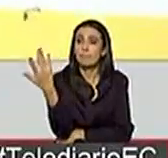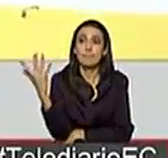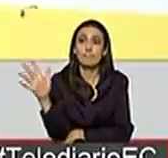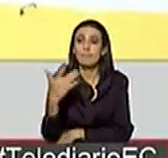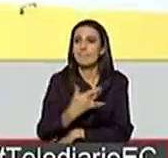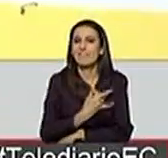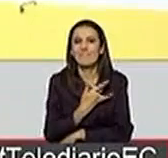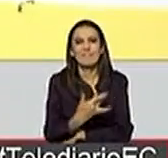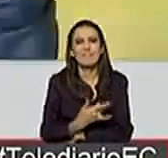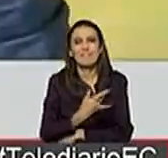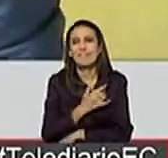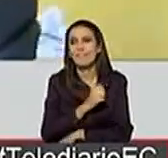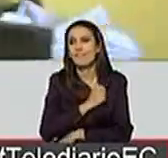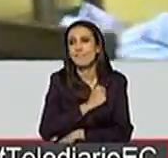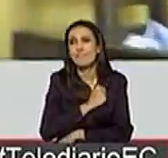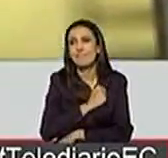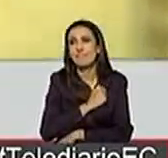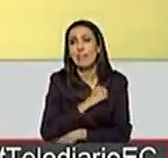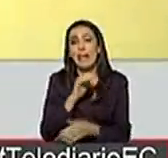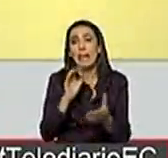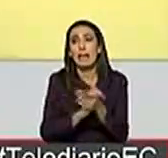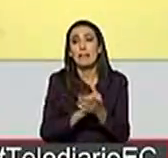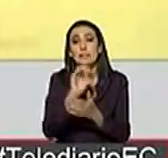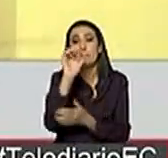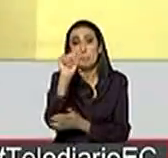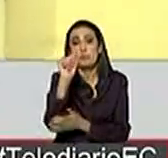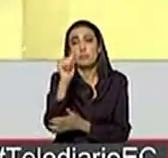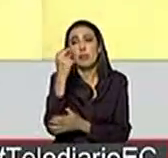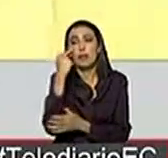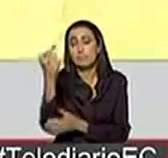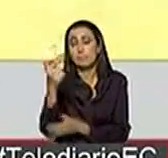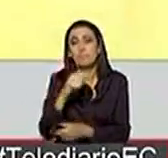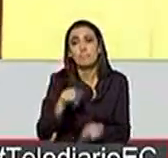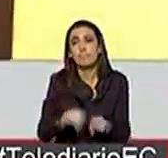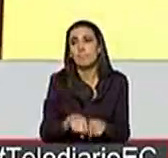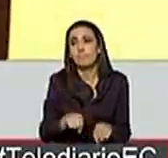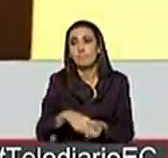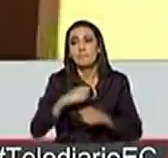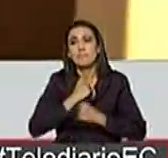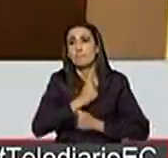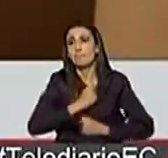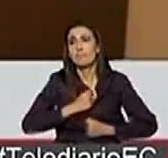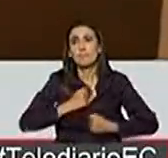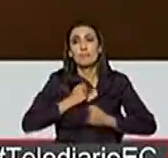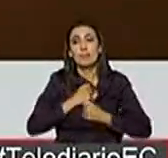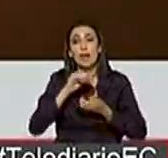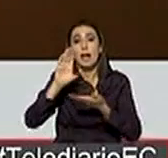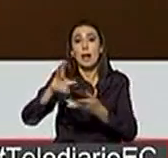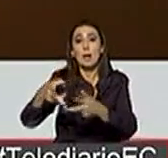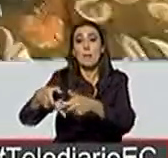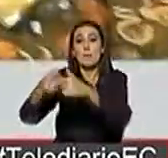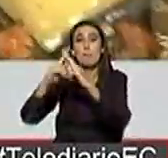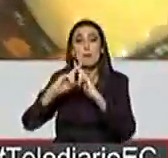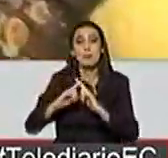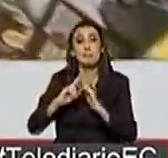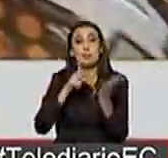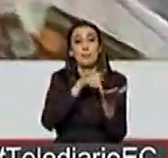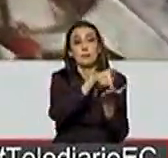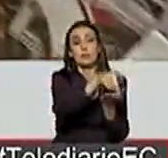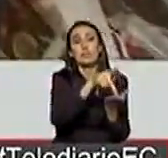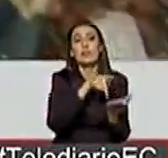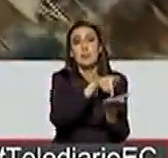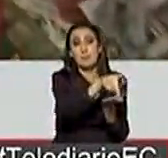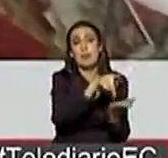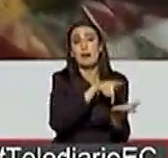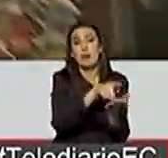angustia a saskia esposa de vladimir y co propietaria del restaurante con un préstamo que aún paga levanto